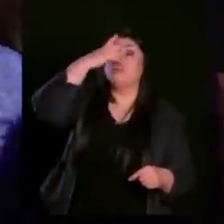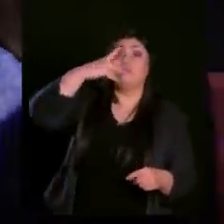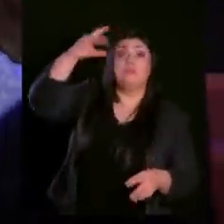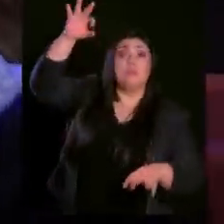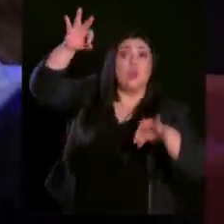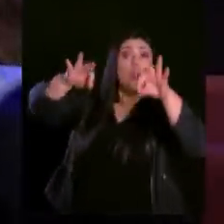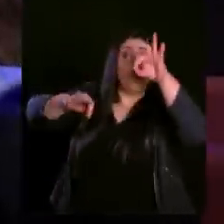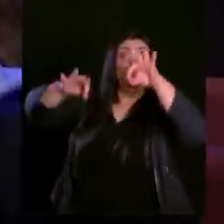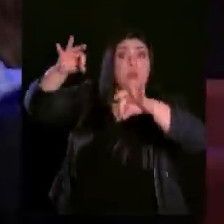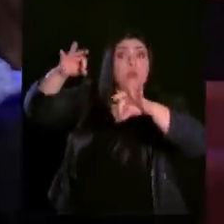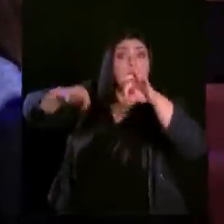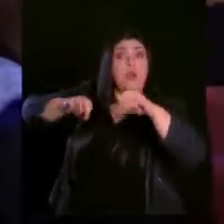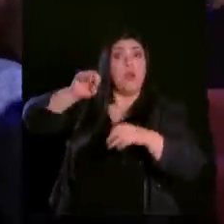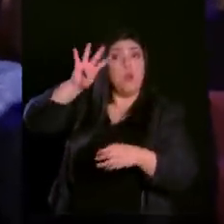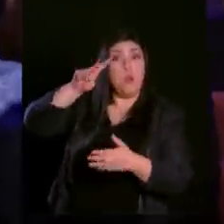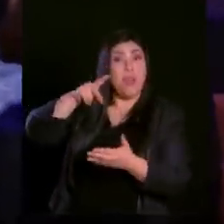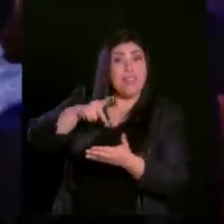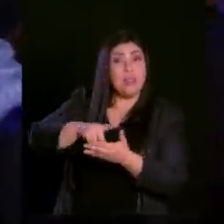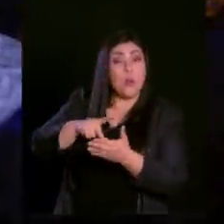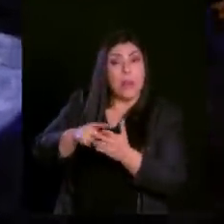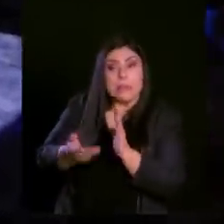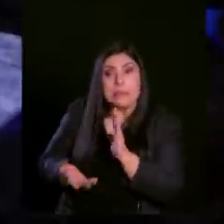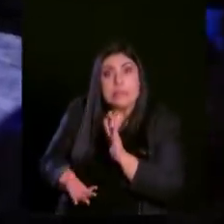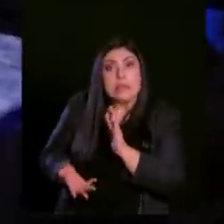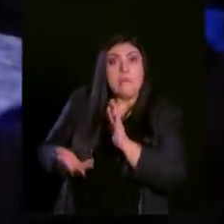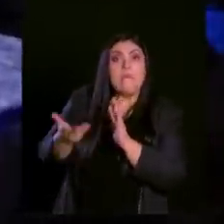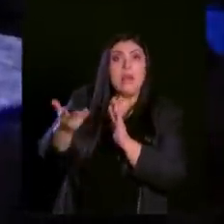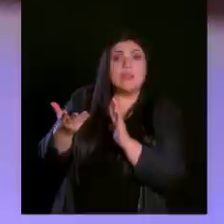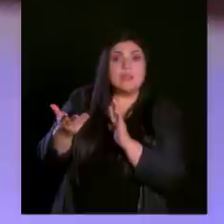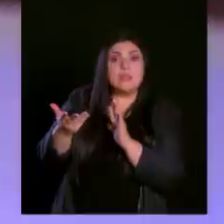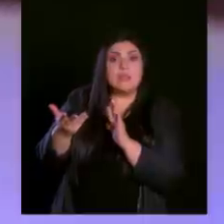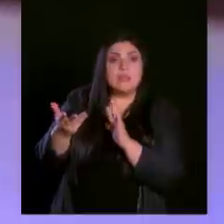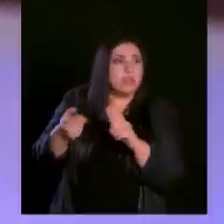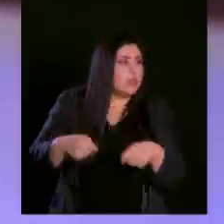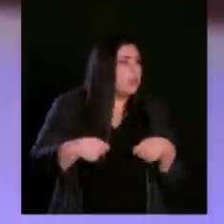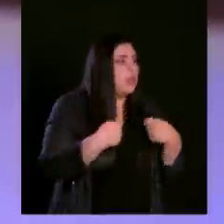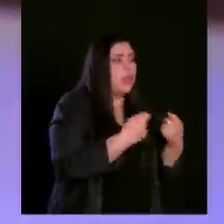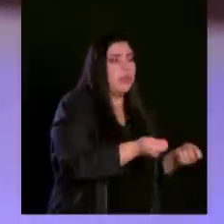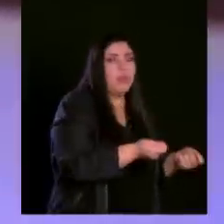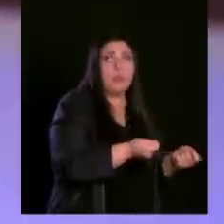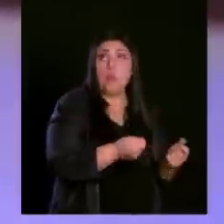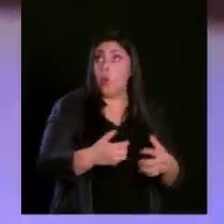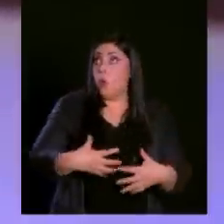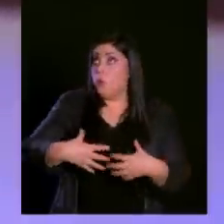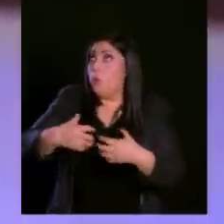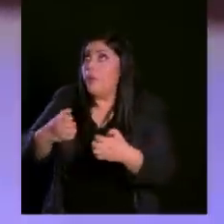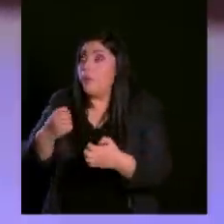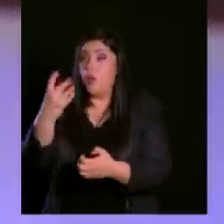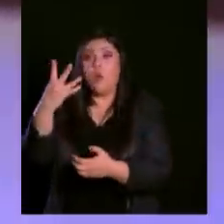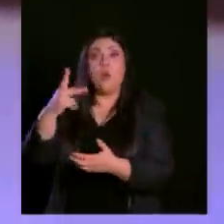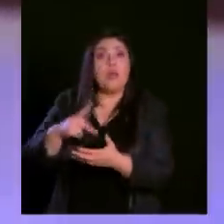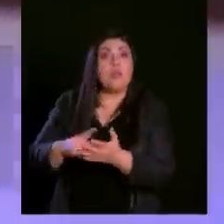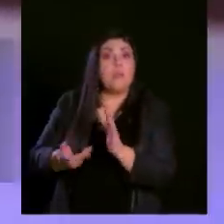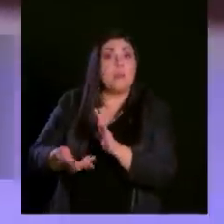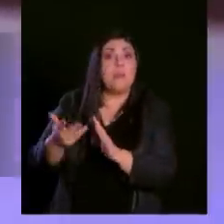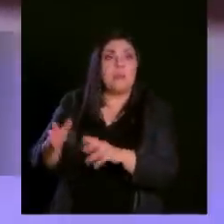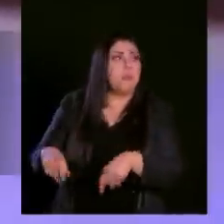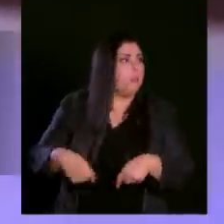a recibir cuatro veces porque así Recibió la gente aquí en saqueo defraudó